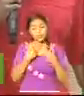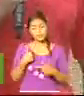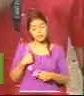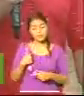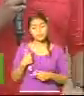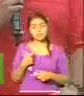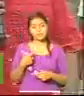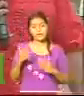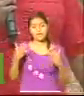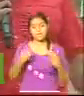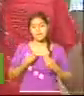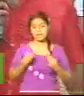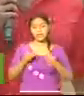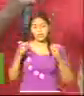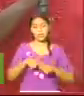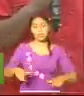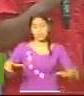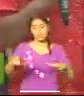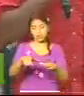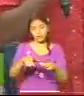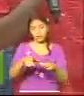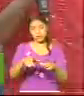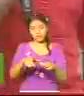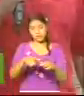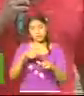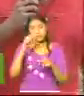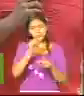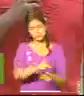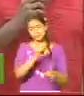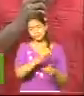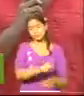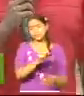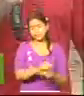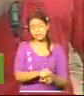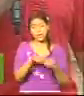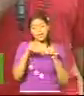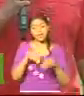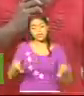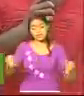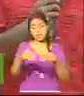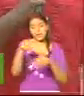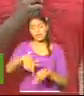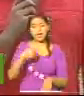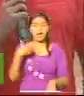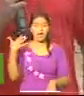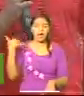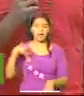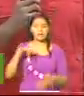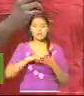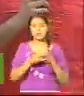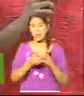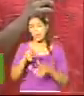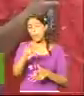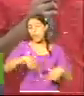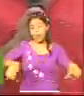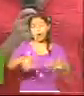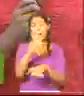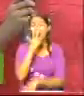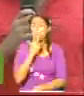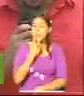ministro, vivieron en la zona en condiciones de explotación. Estas tierras anteriormente representaban las más